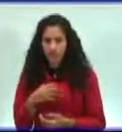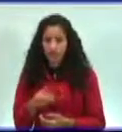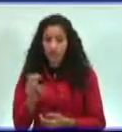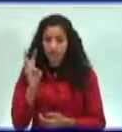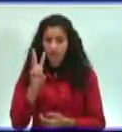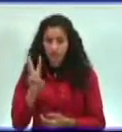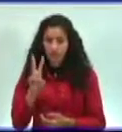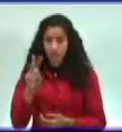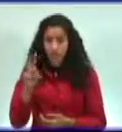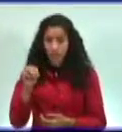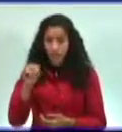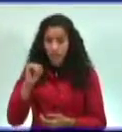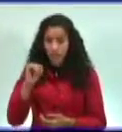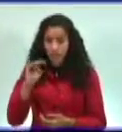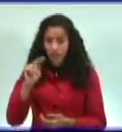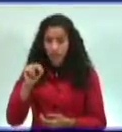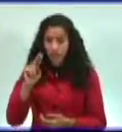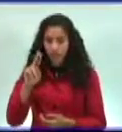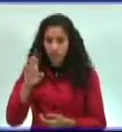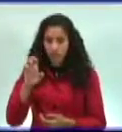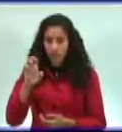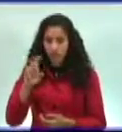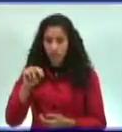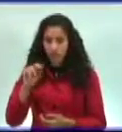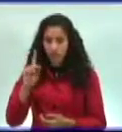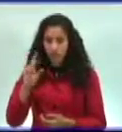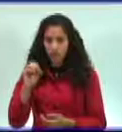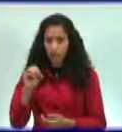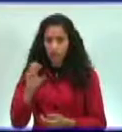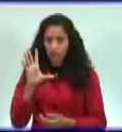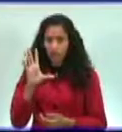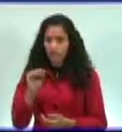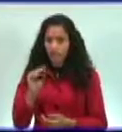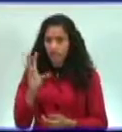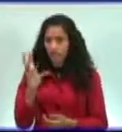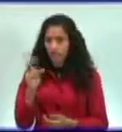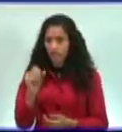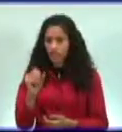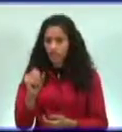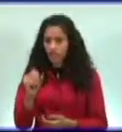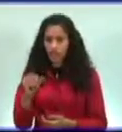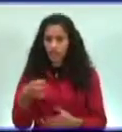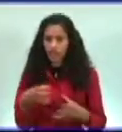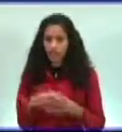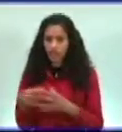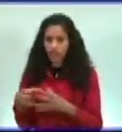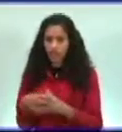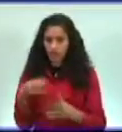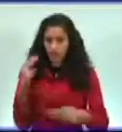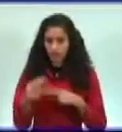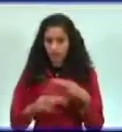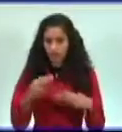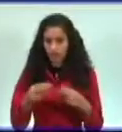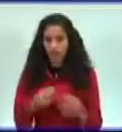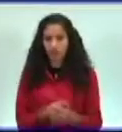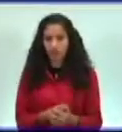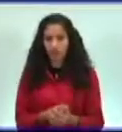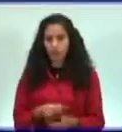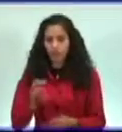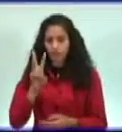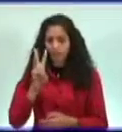minuendo, indica la cantidad de conjuntos que debemos lograr hacer.